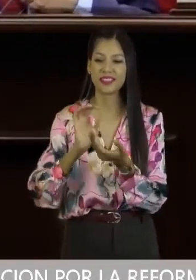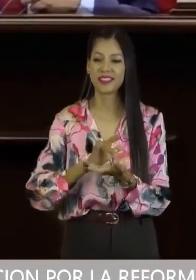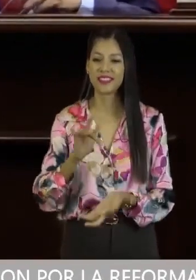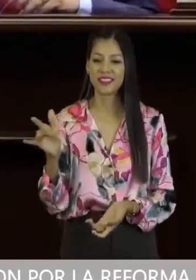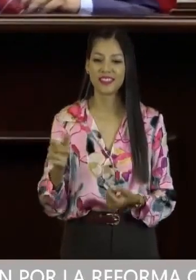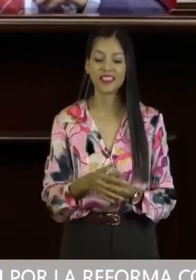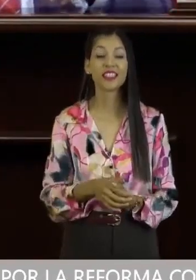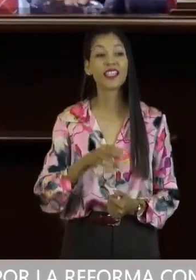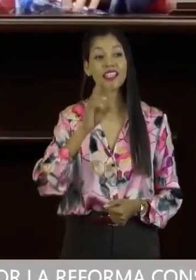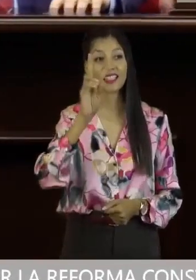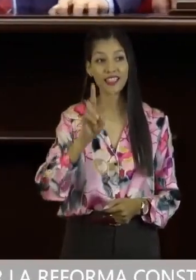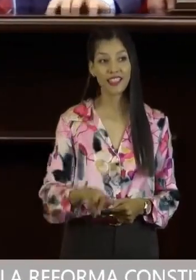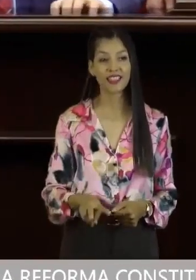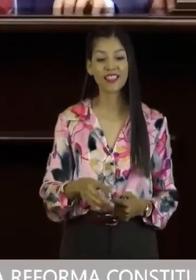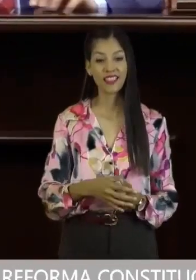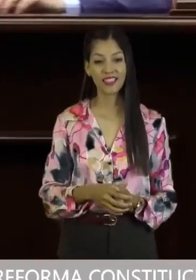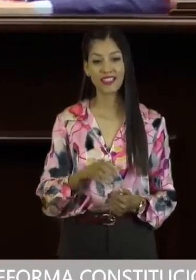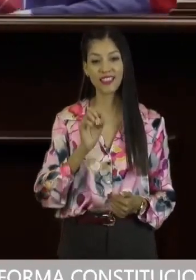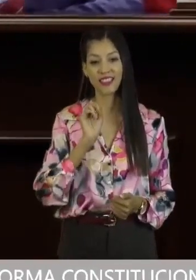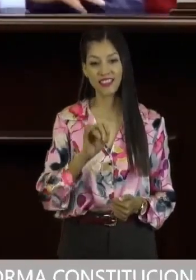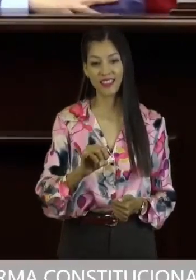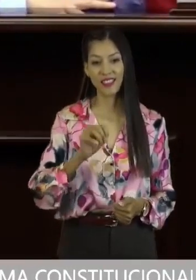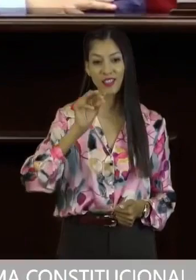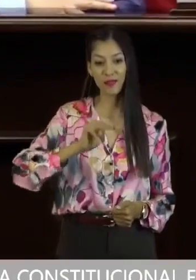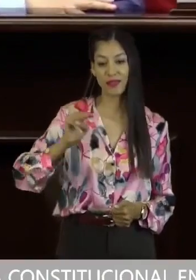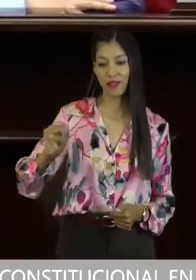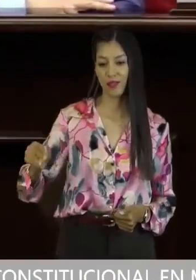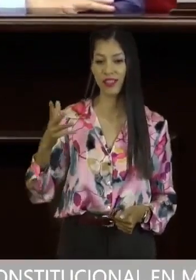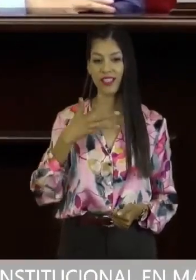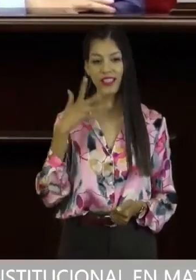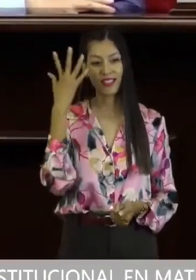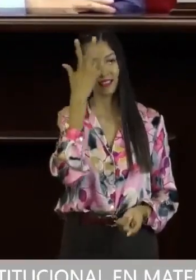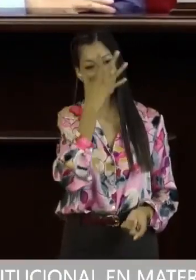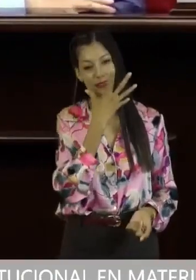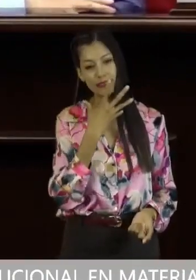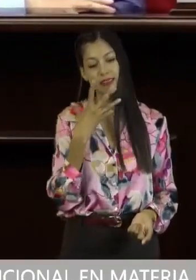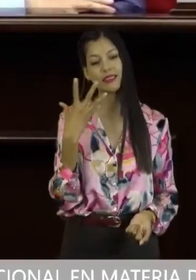Y verdaderamente, pues sí, Michoacán es hermoso.